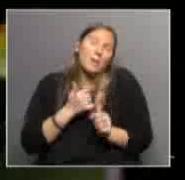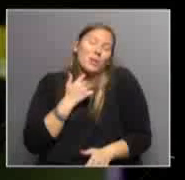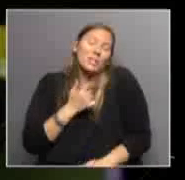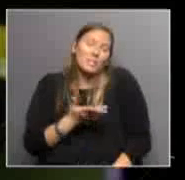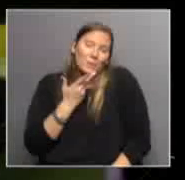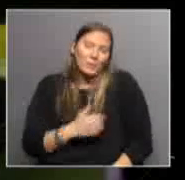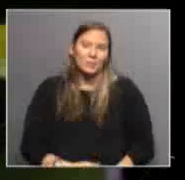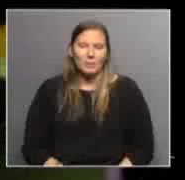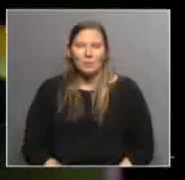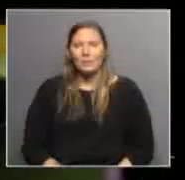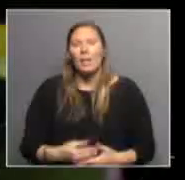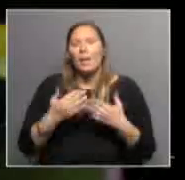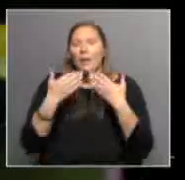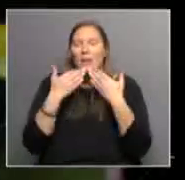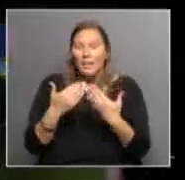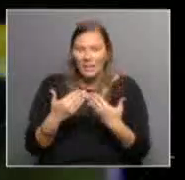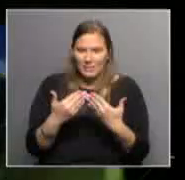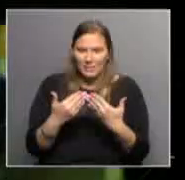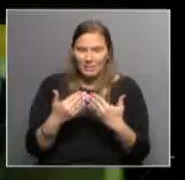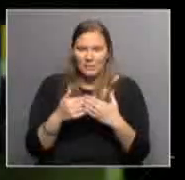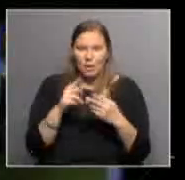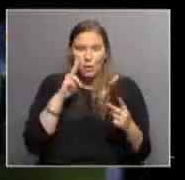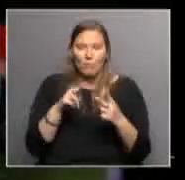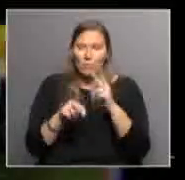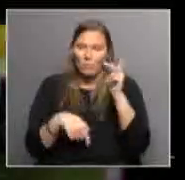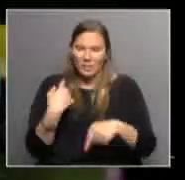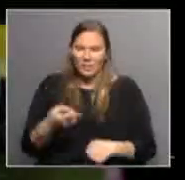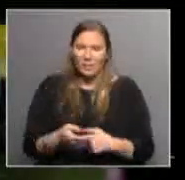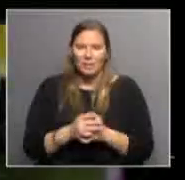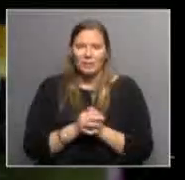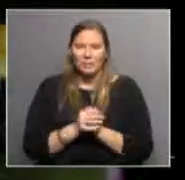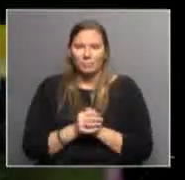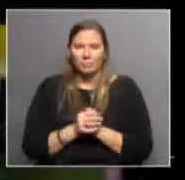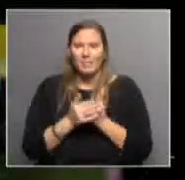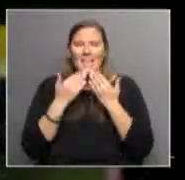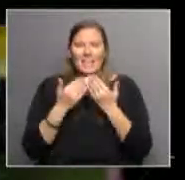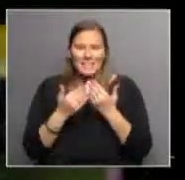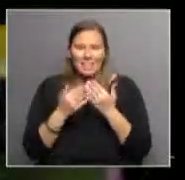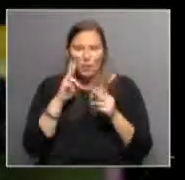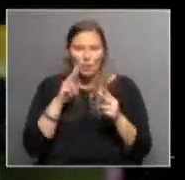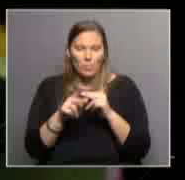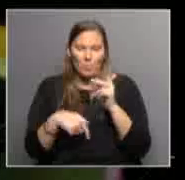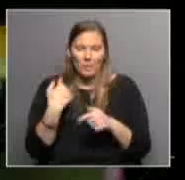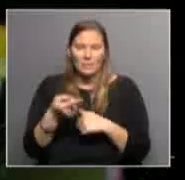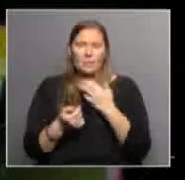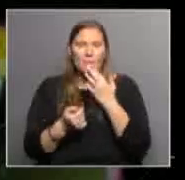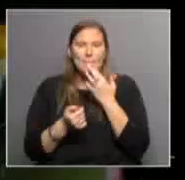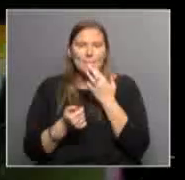servido. Muy buena nota, More. Muchísimas gracias. Nos vemos mañana. Gracias a vos. Hasta mañana.